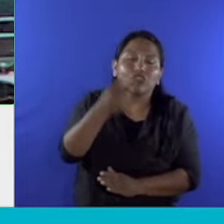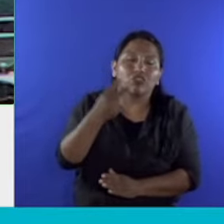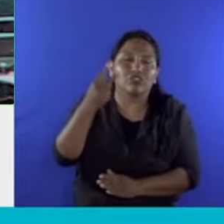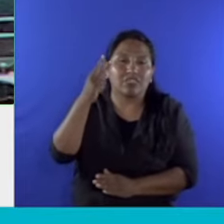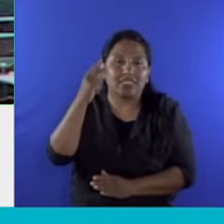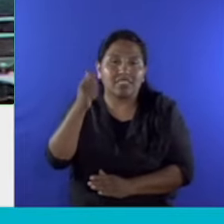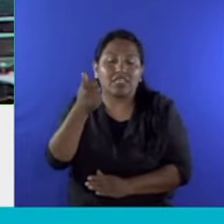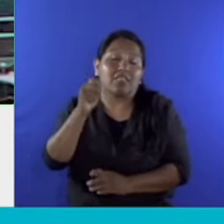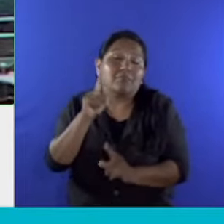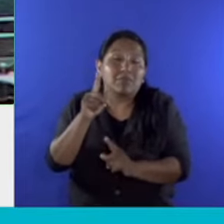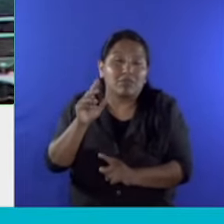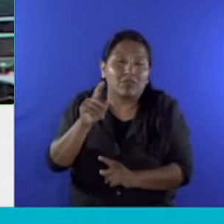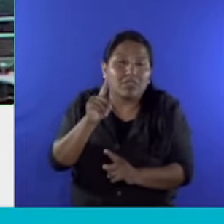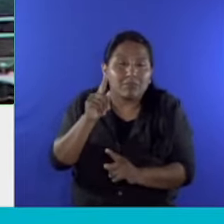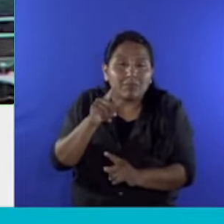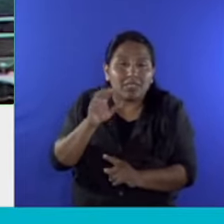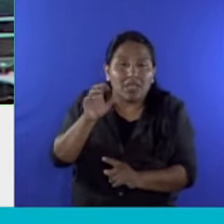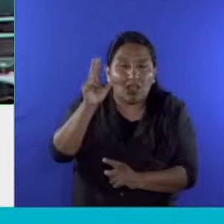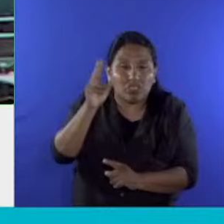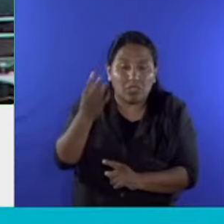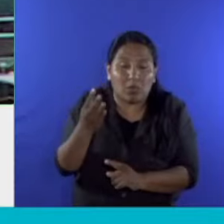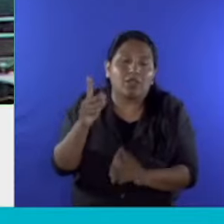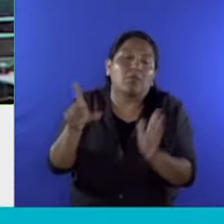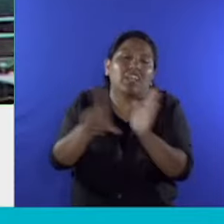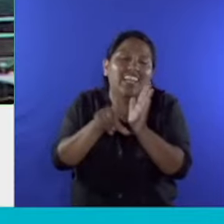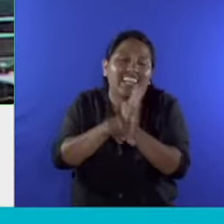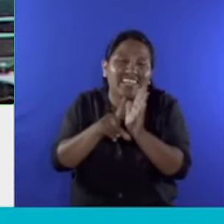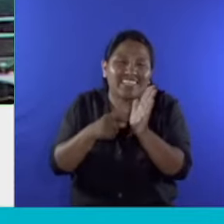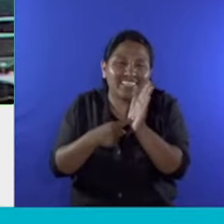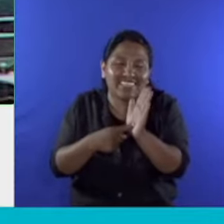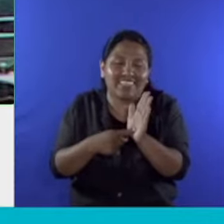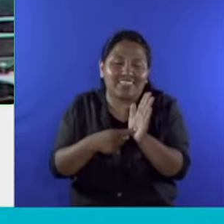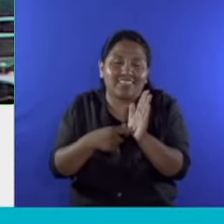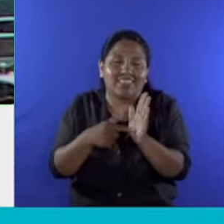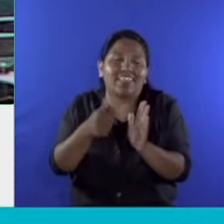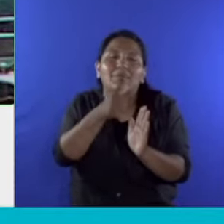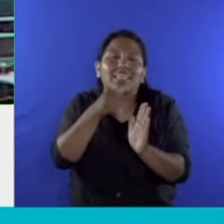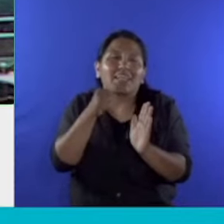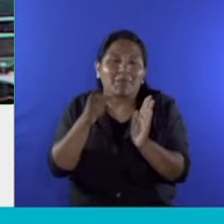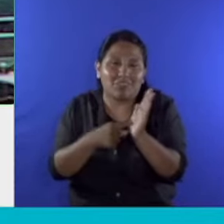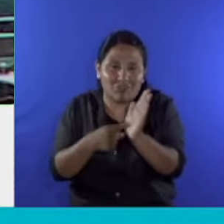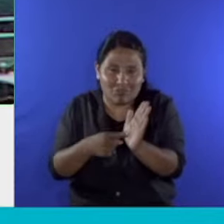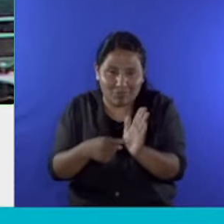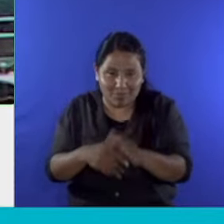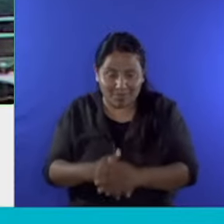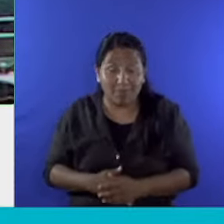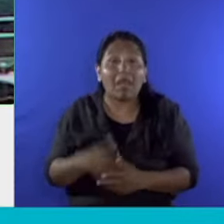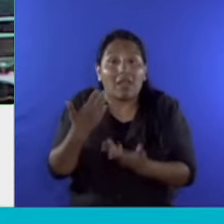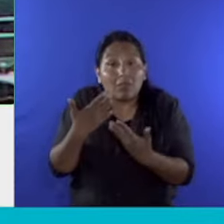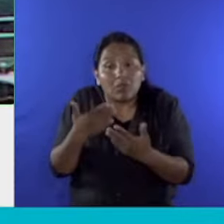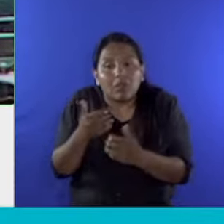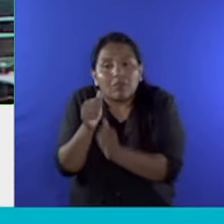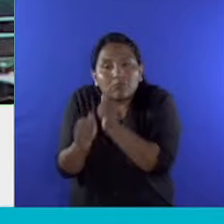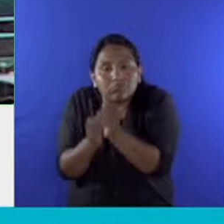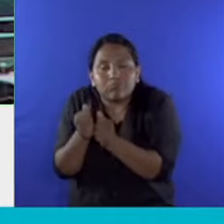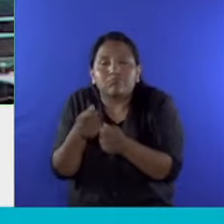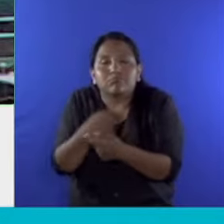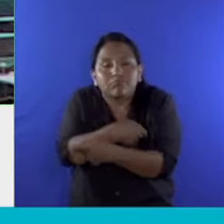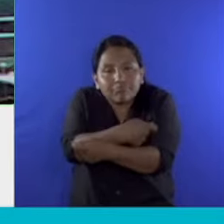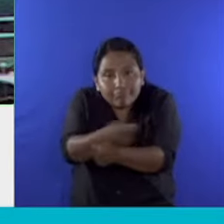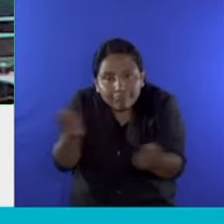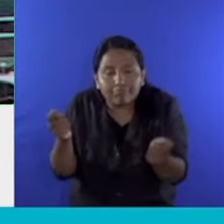3.681 del 64. Y después vinieron las dos leyes, que son las famosas leyes Oñate-Iberia, para producir,